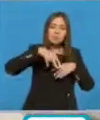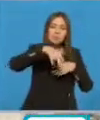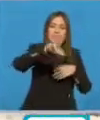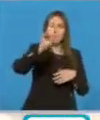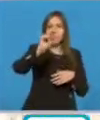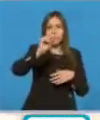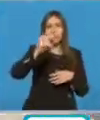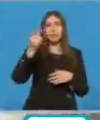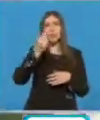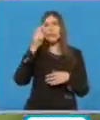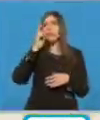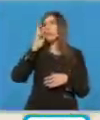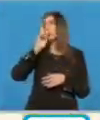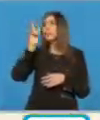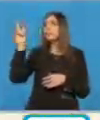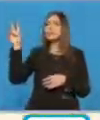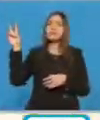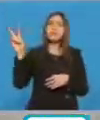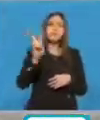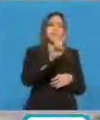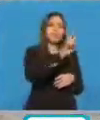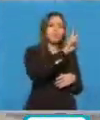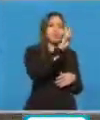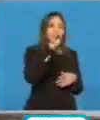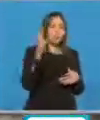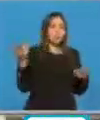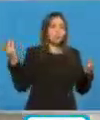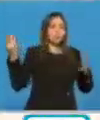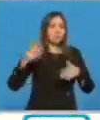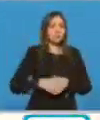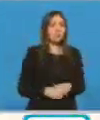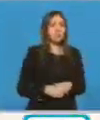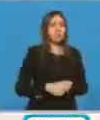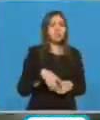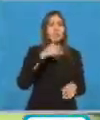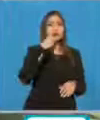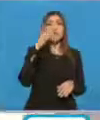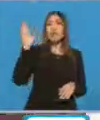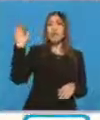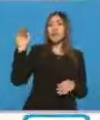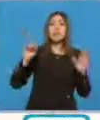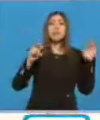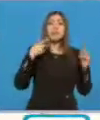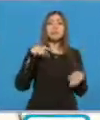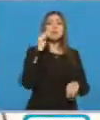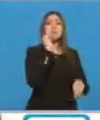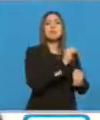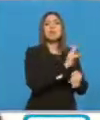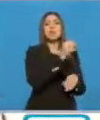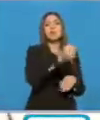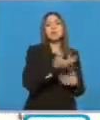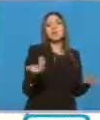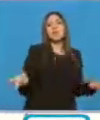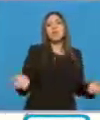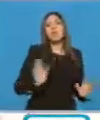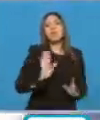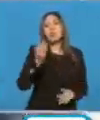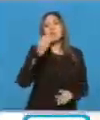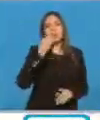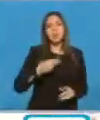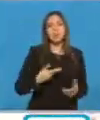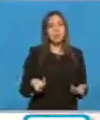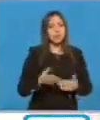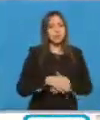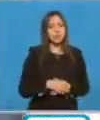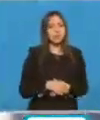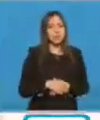Adiós, maestro. Adiós, maestro. No me saludó, maestro. Ni modo, pues. A veces son, pero no, buenos días,